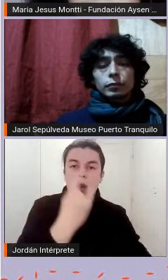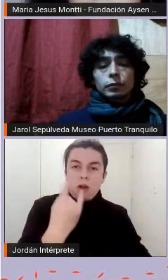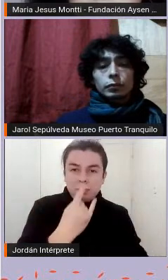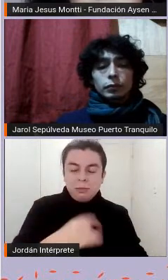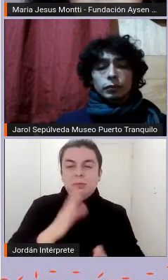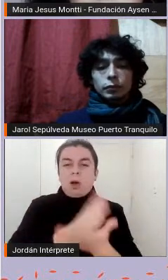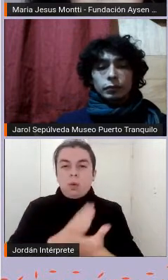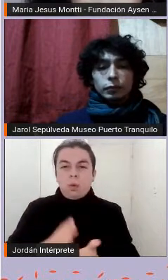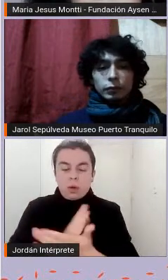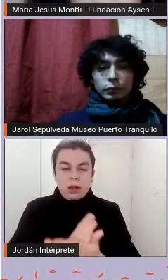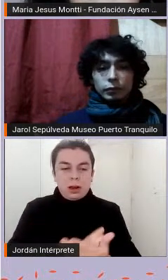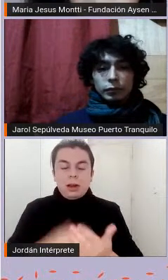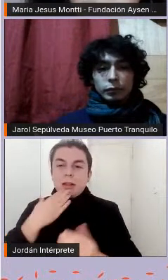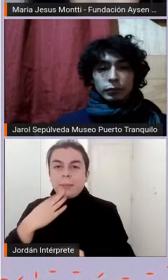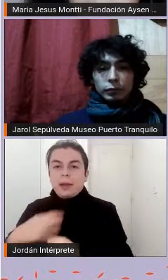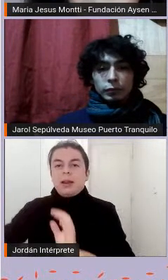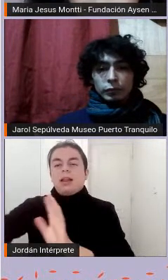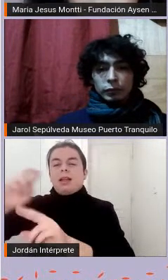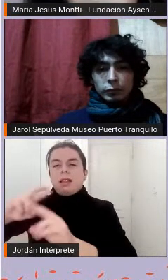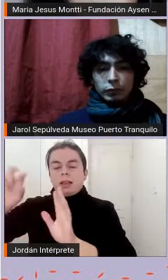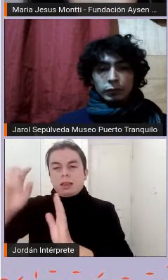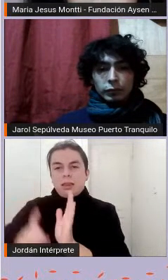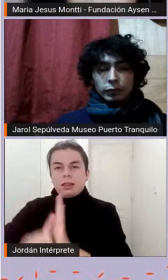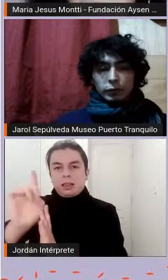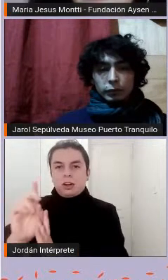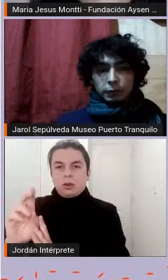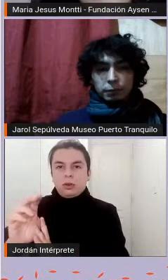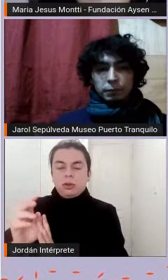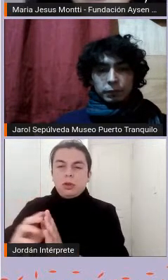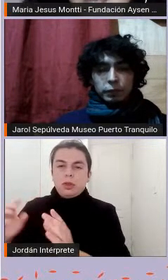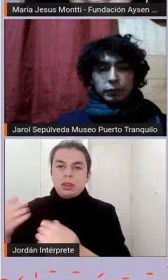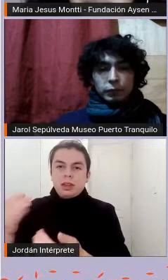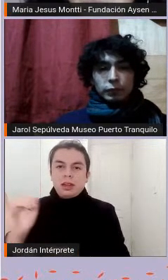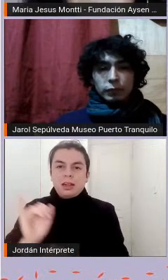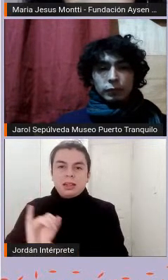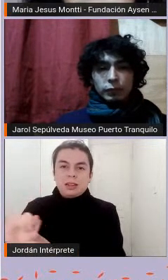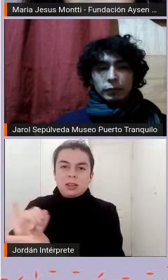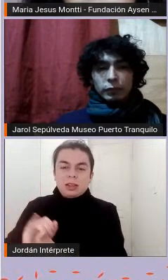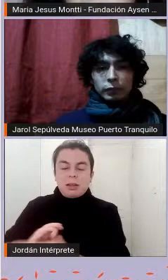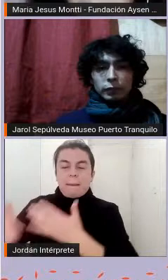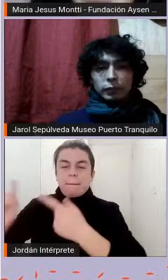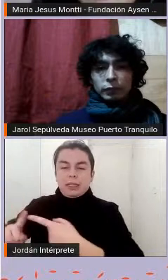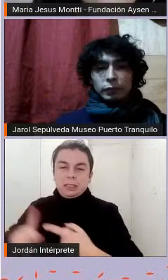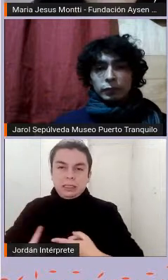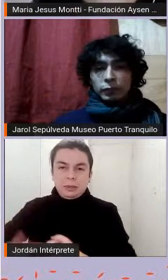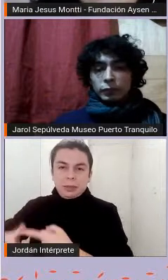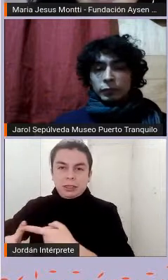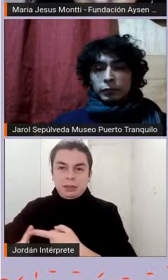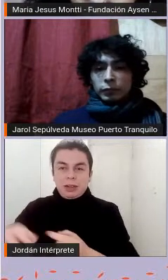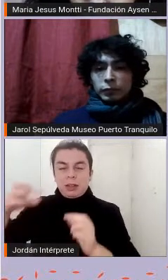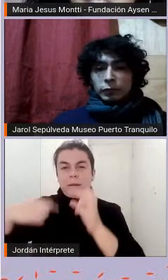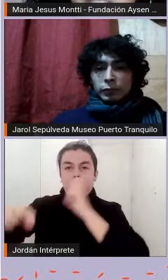investigaciones participativas para la puesta en valor del patrimonio natural. Aquí pueden observar un mapa.